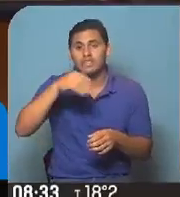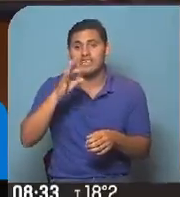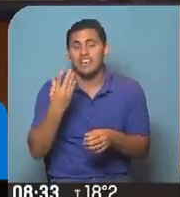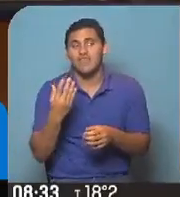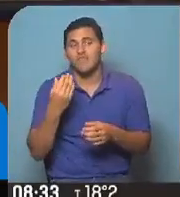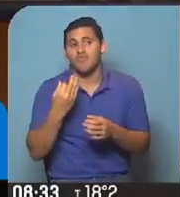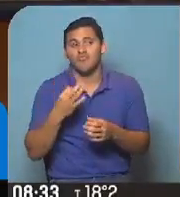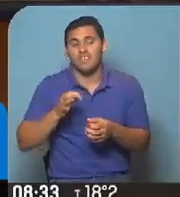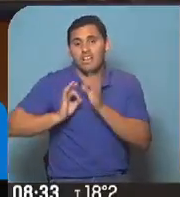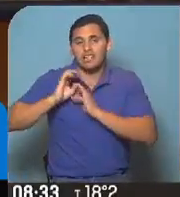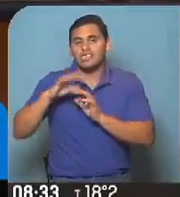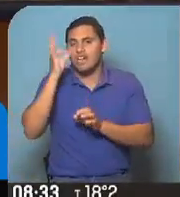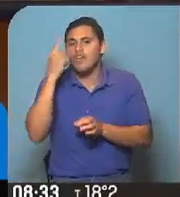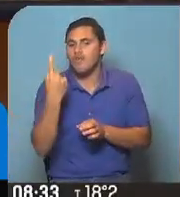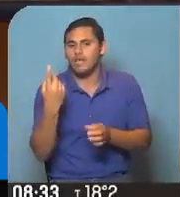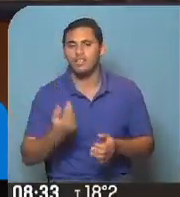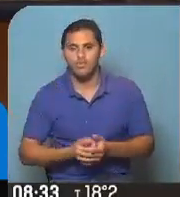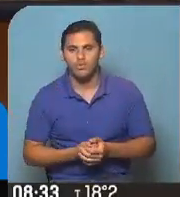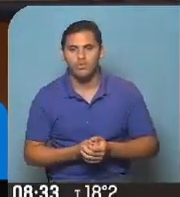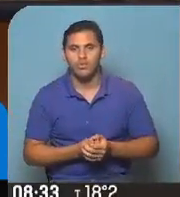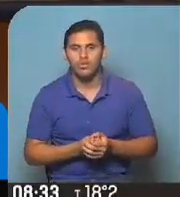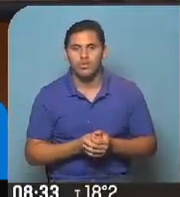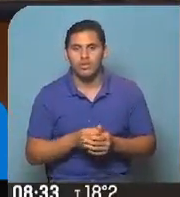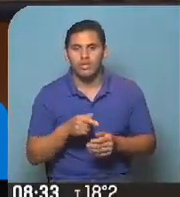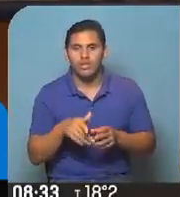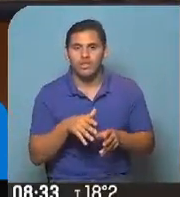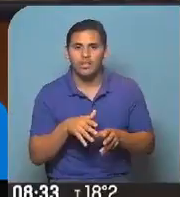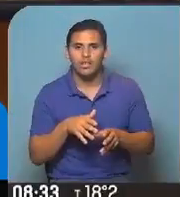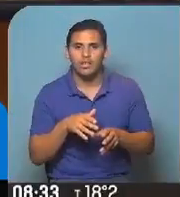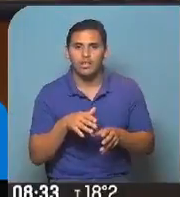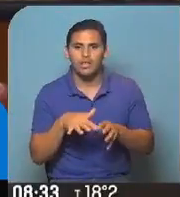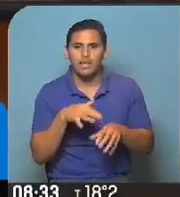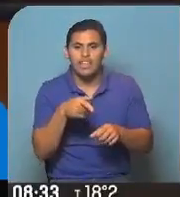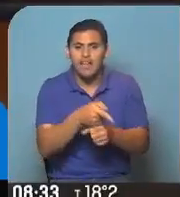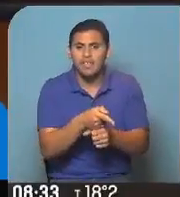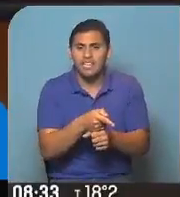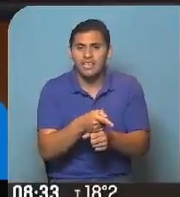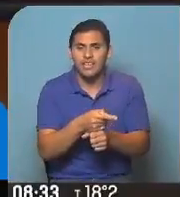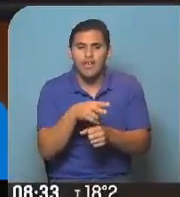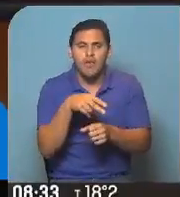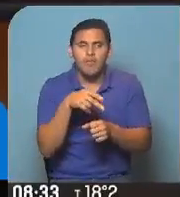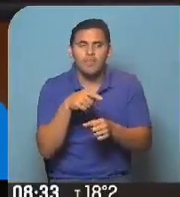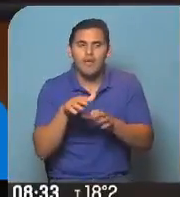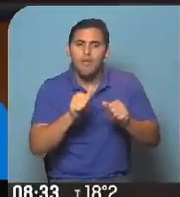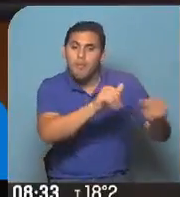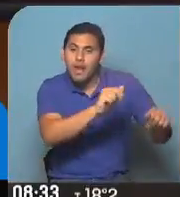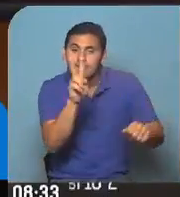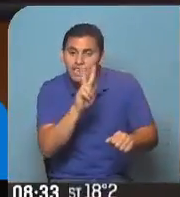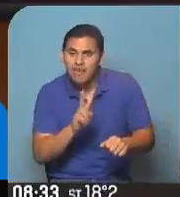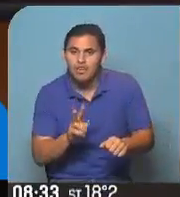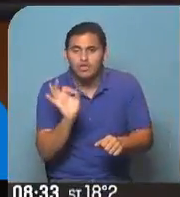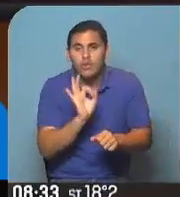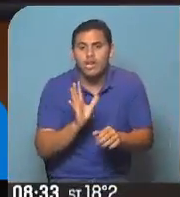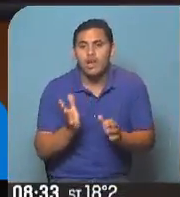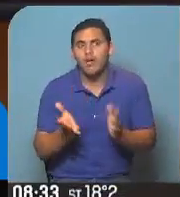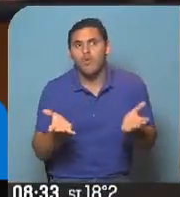esta dinámica del arco político que no sabe si seguirá venezuela o ser parte del cde es lo que hace que